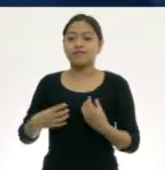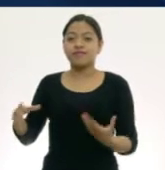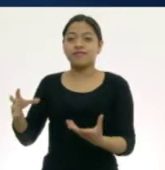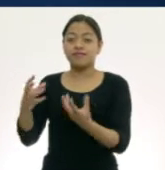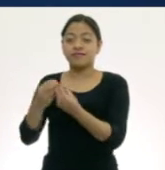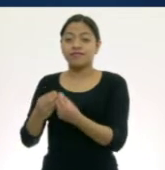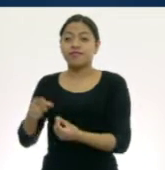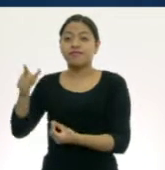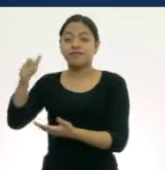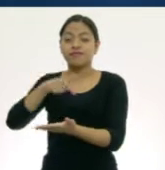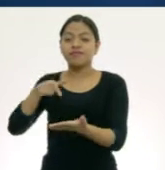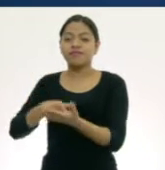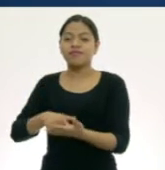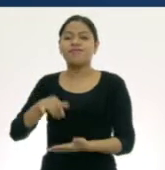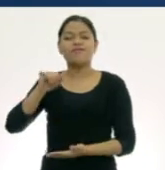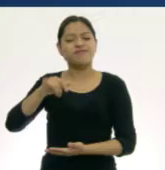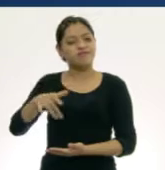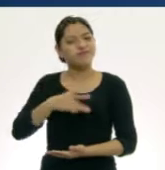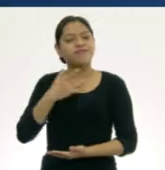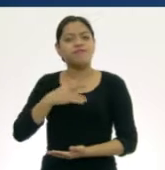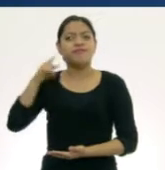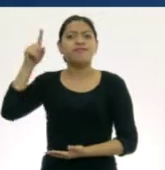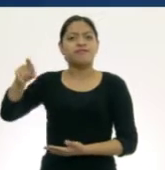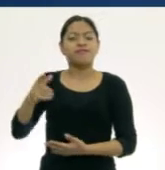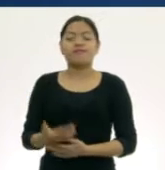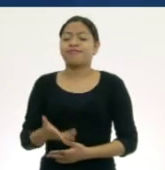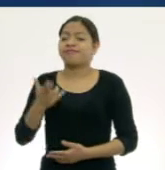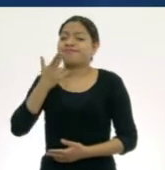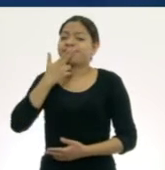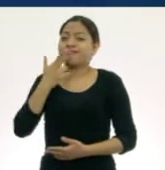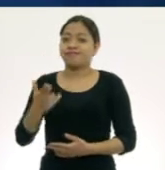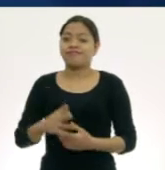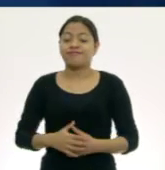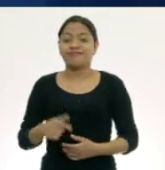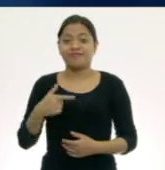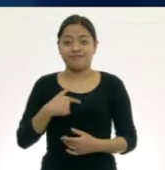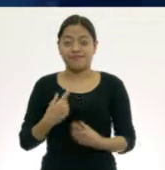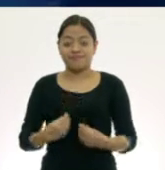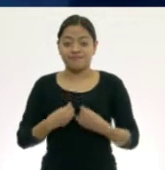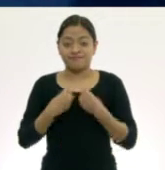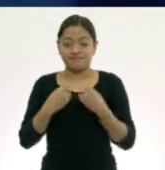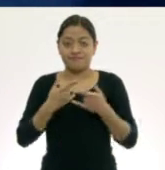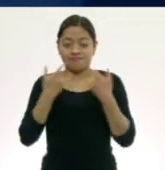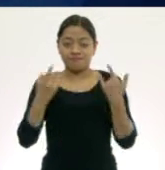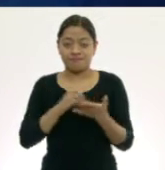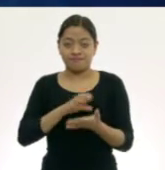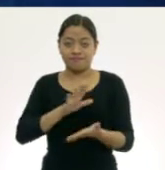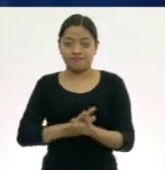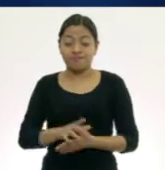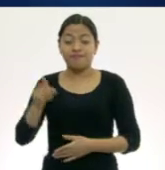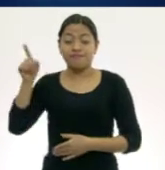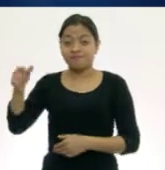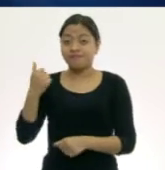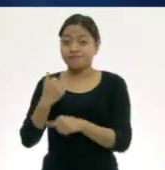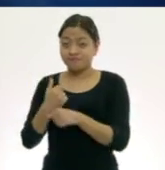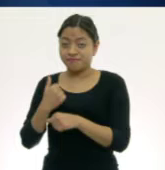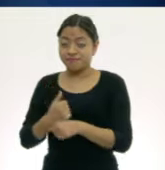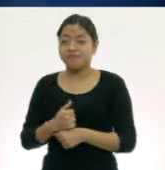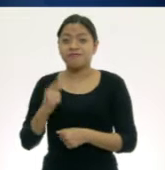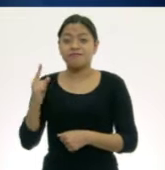que tiene un peso real por sí misma, aparte del que pueda tener en mi vivencia. Mi abuelo, con